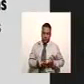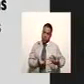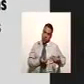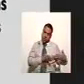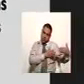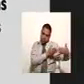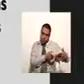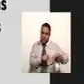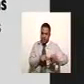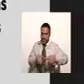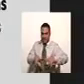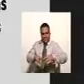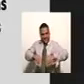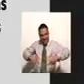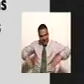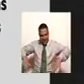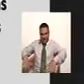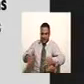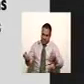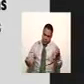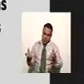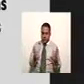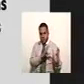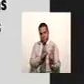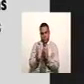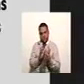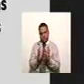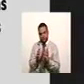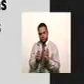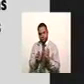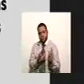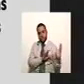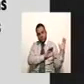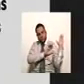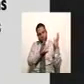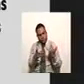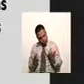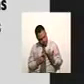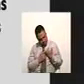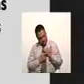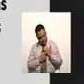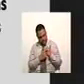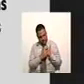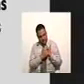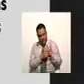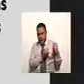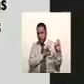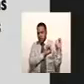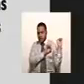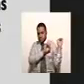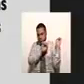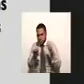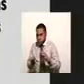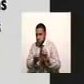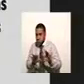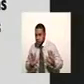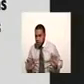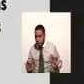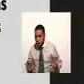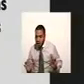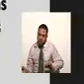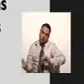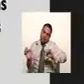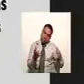que tengamos sistemas de carga y descargue en puntos intermedios de la geografía nacional para mejorar los sistemas integrales de costos.